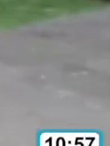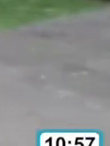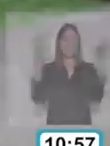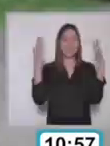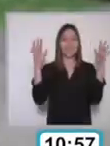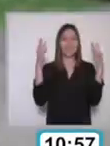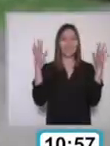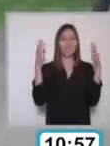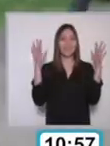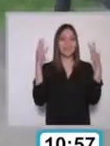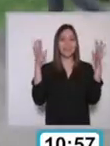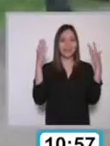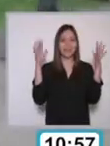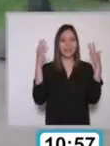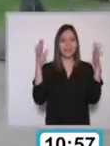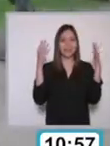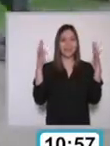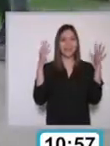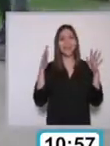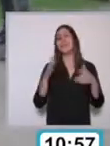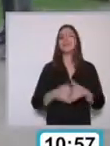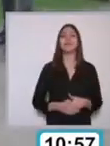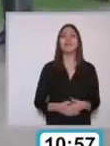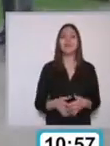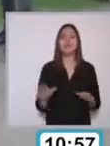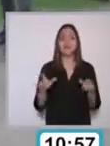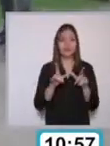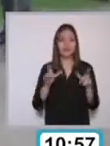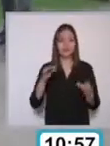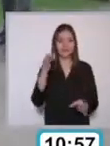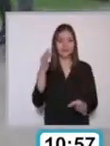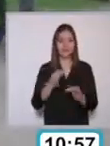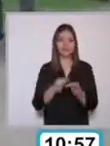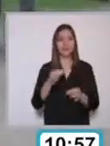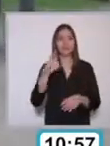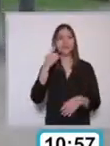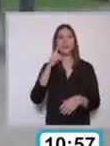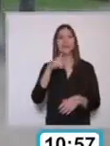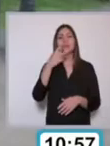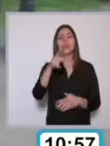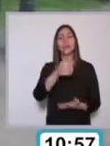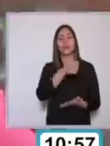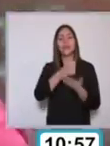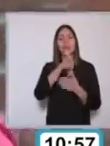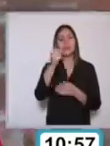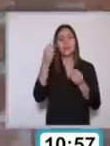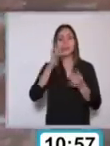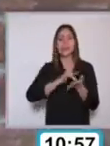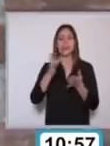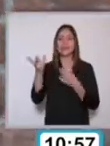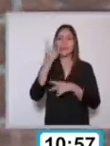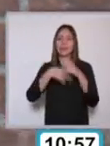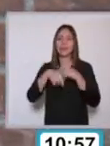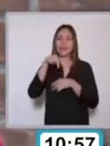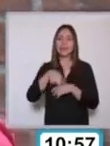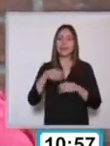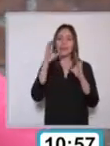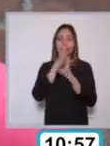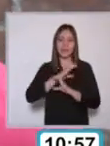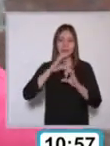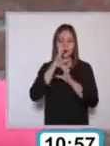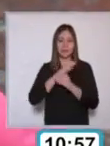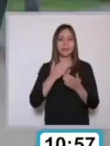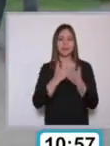Aplauso para el tambor de la tribu desde Muchas gracias. Guatemala para tus ciudades. Muchas gracias por haber estado con nosotros. Algo Muchas que le gracias.